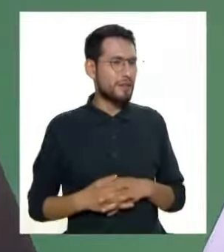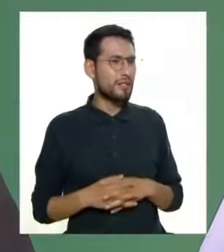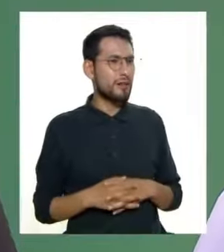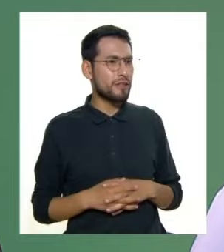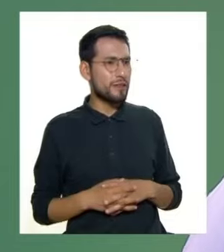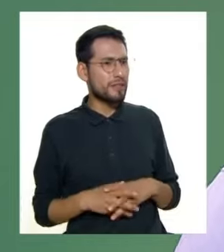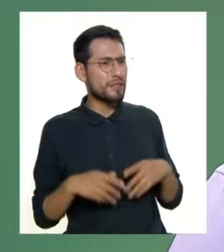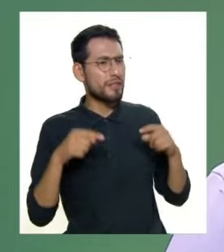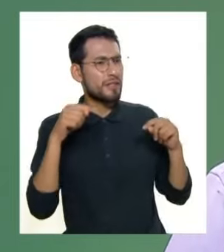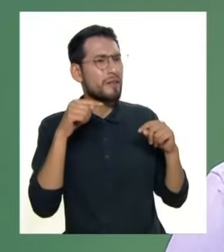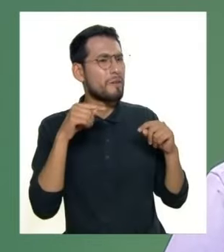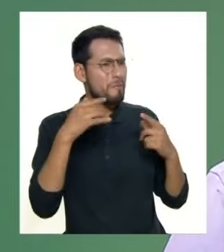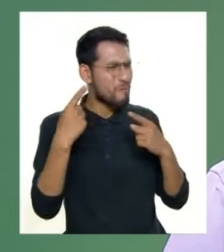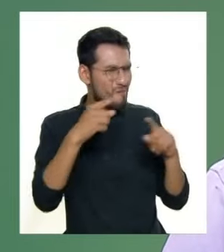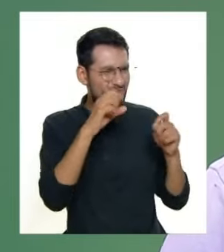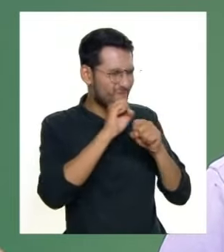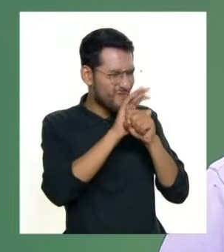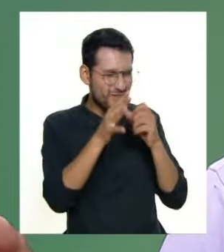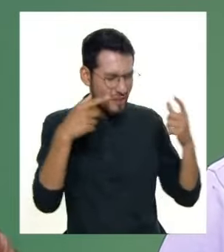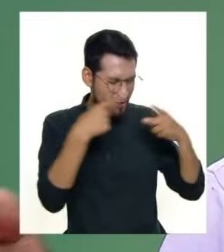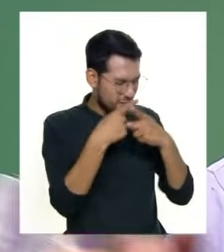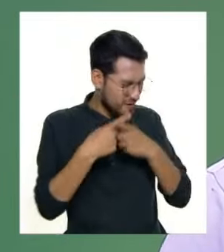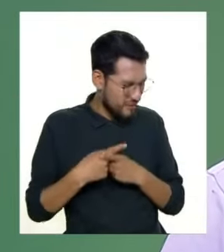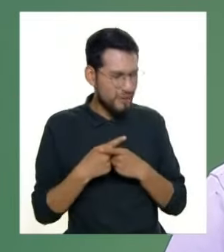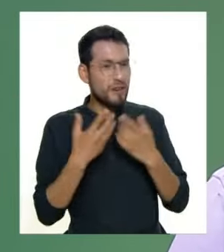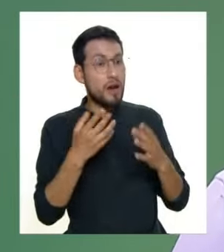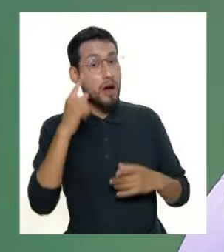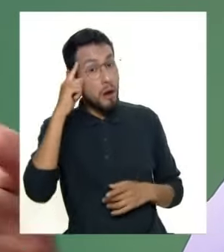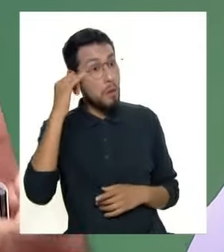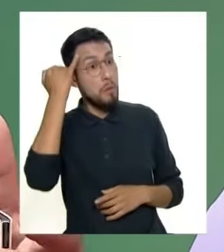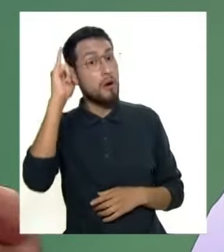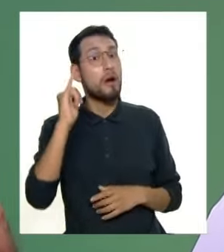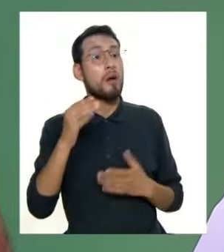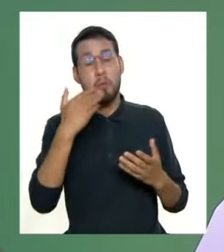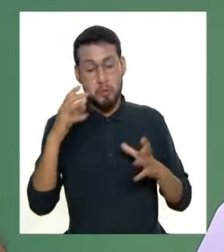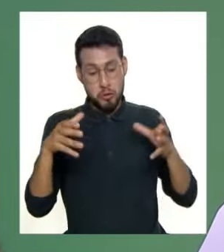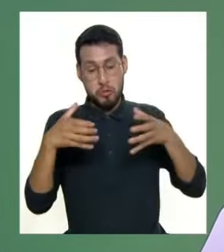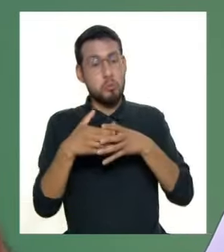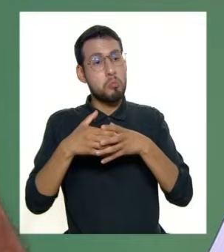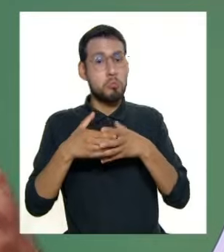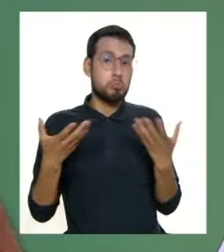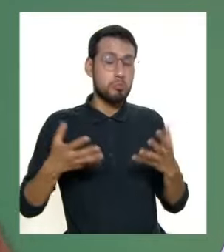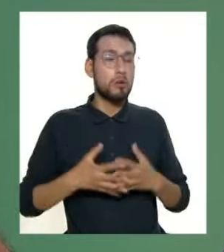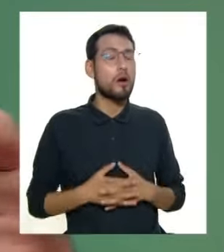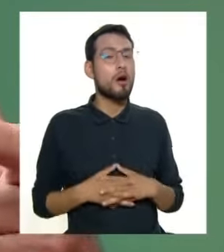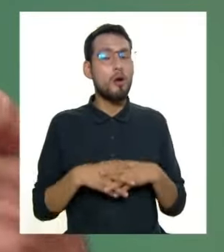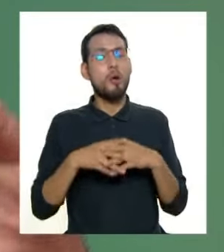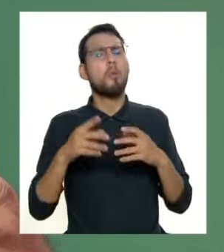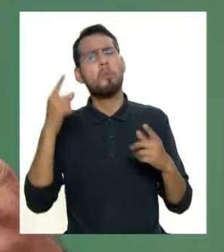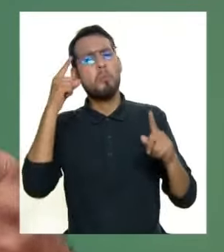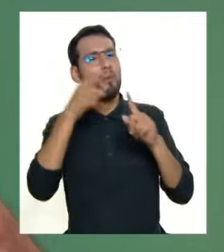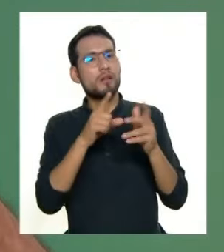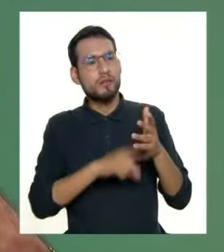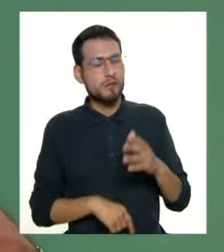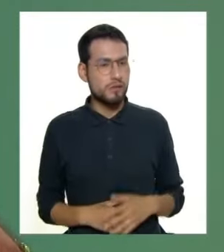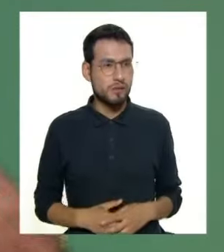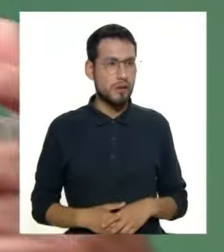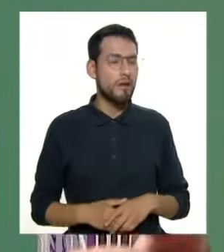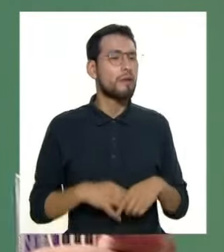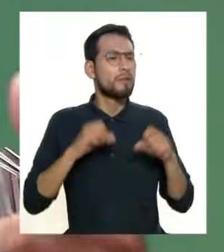El mundo artístico para, ¿no? Uh-huh. Entonces surgió la idea de armar esta banda para con el fin de